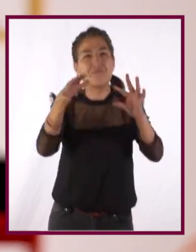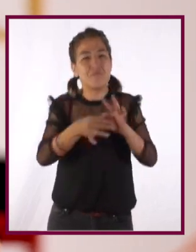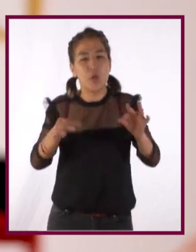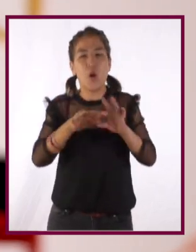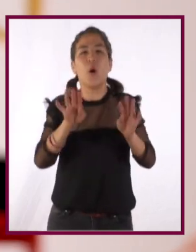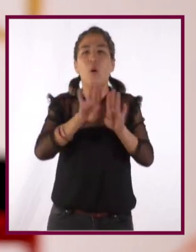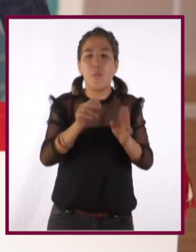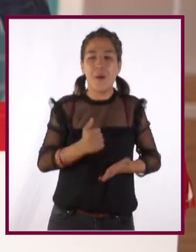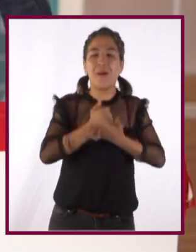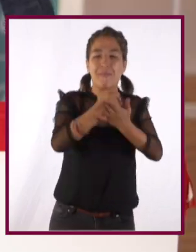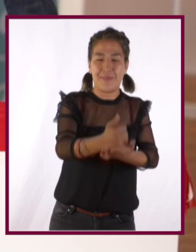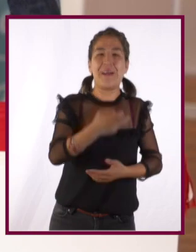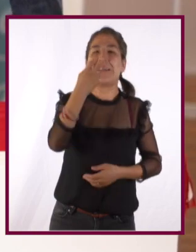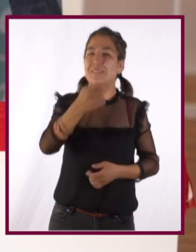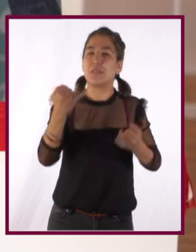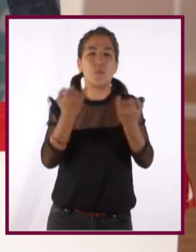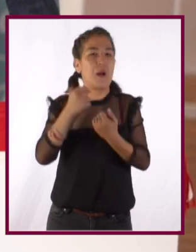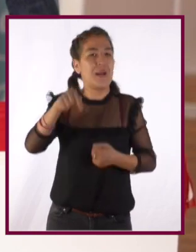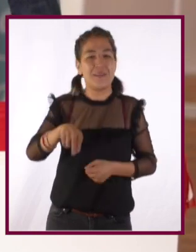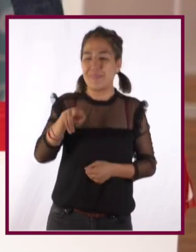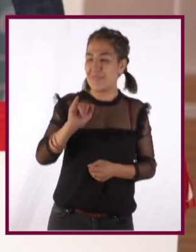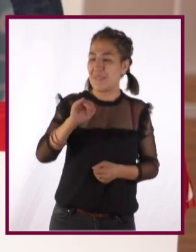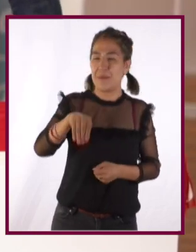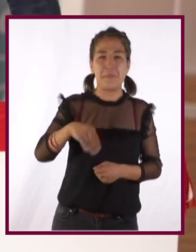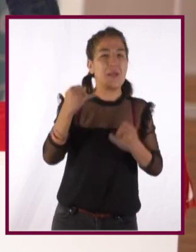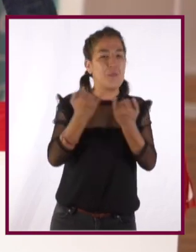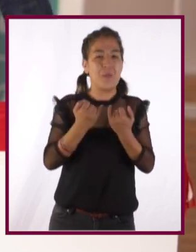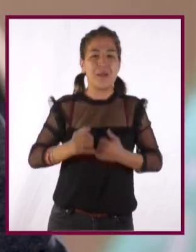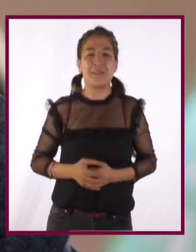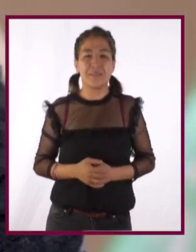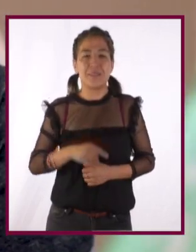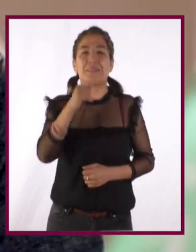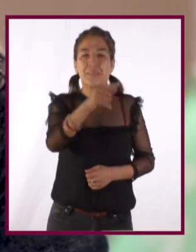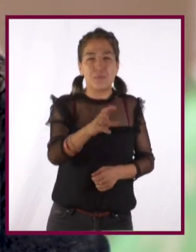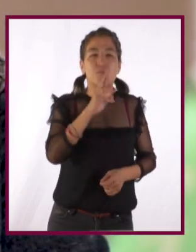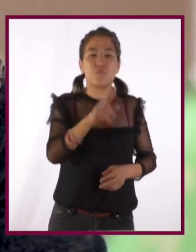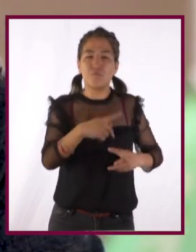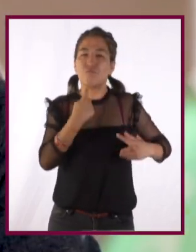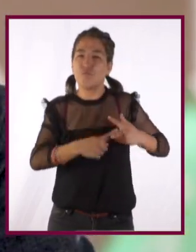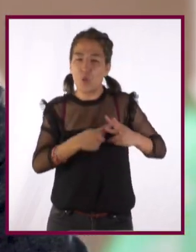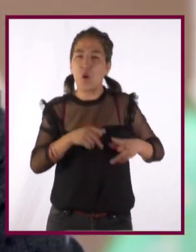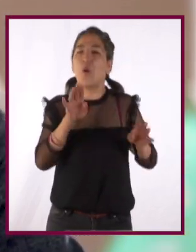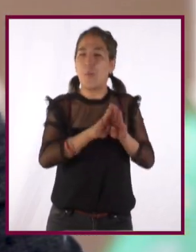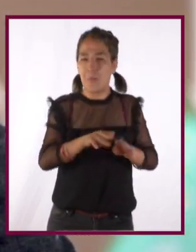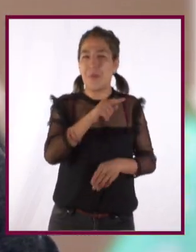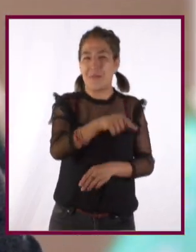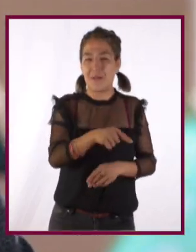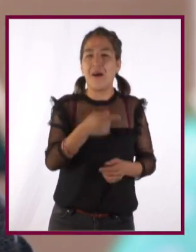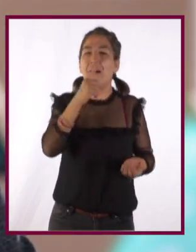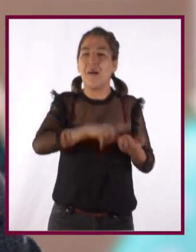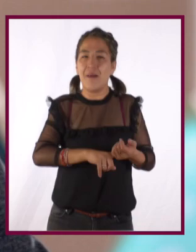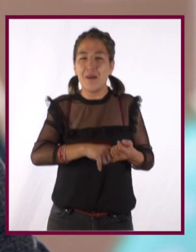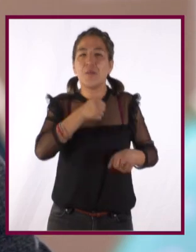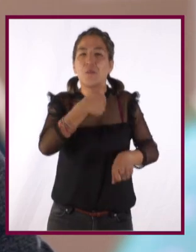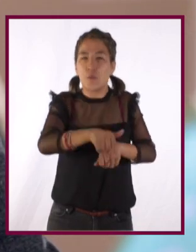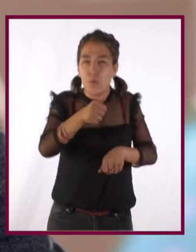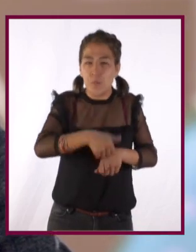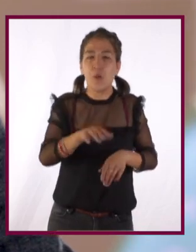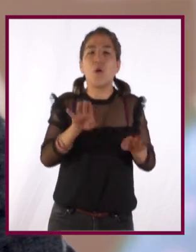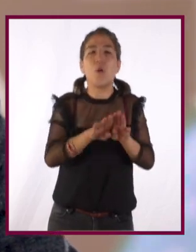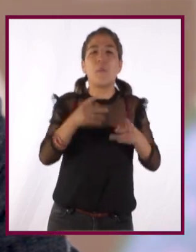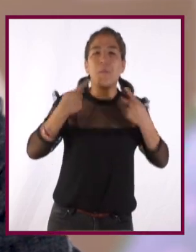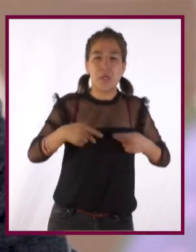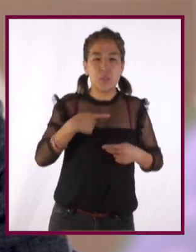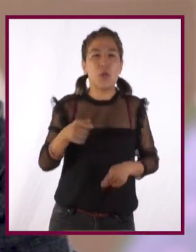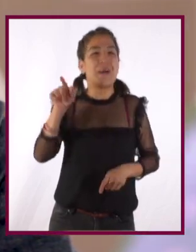ayudan a explicarlas. Pues así es con el juego de NIM, Mara, que ha sido resuelto y calculado en términos matemáticos. Esto